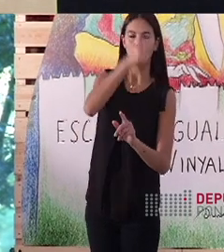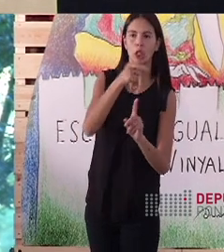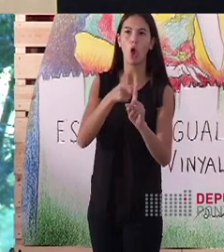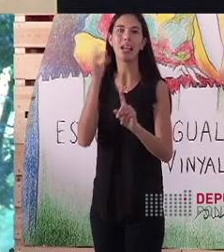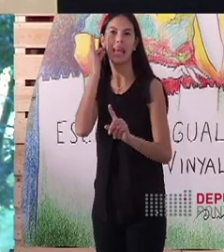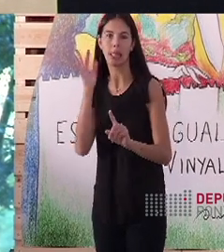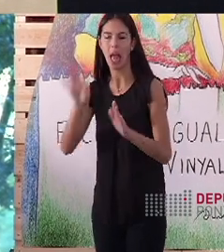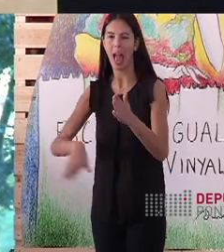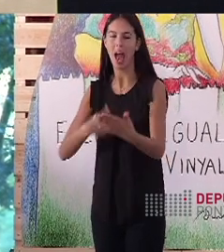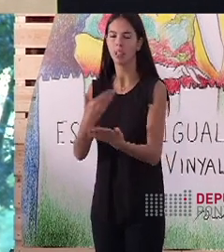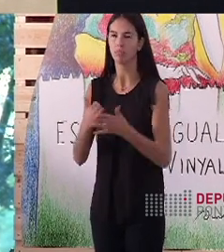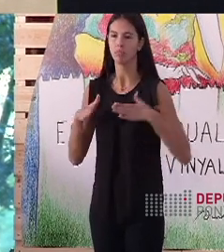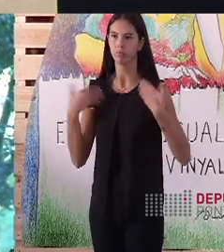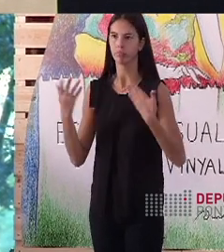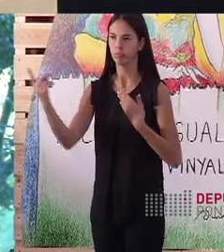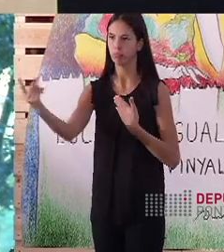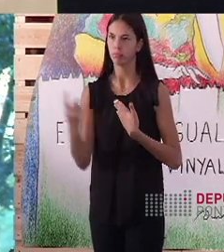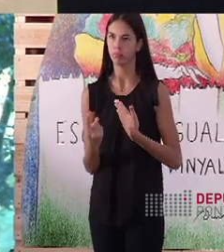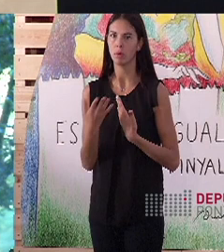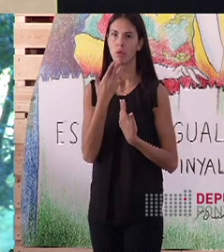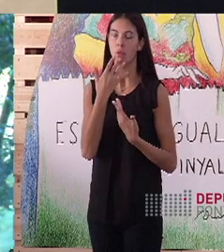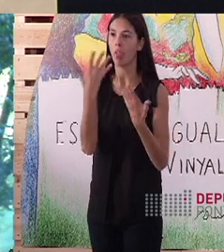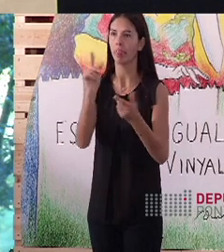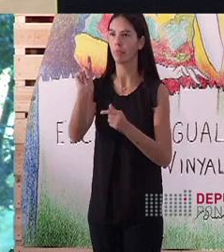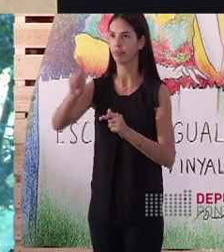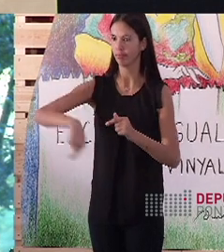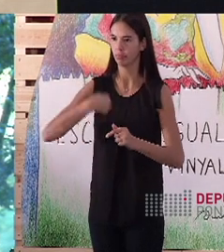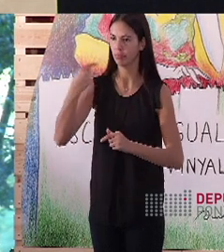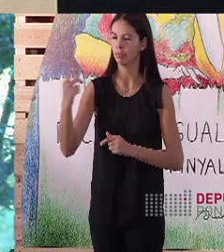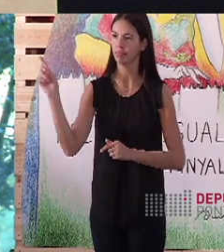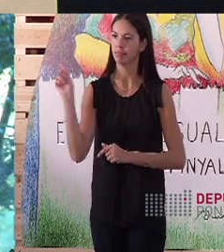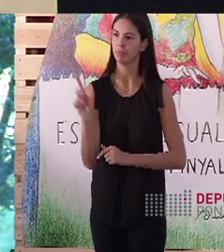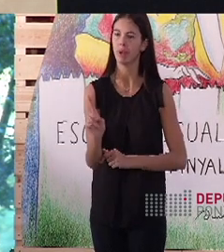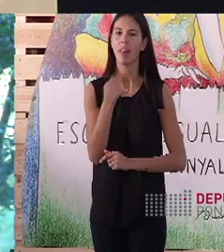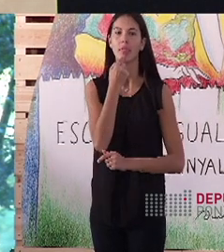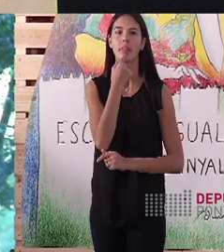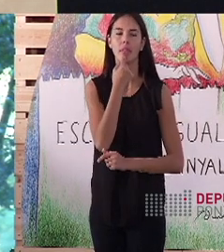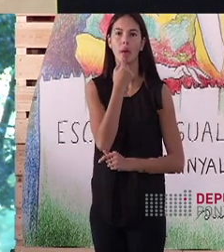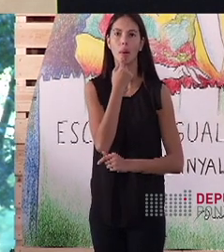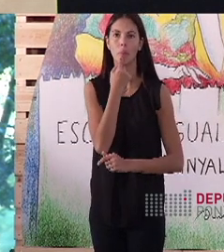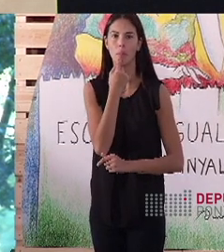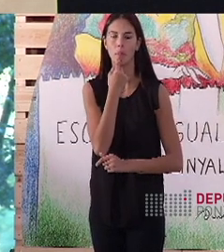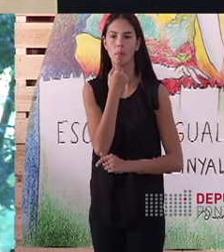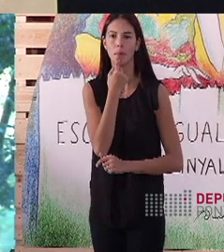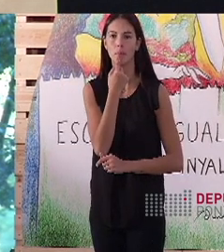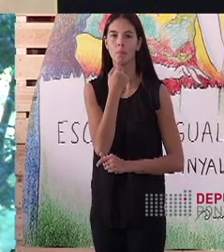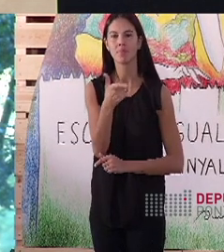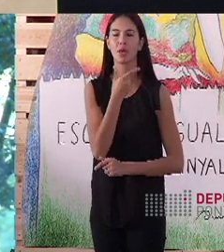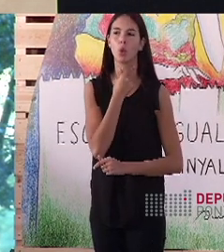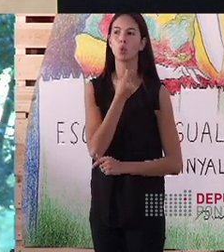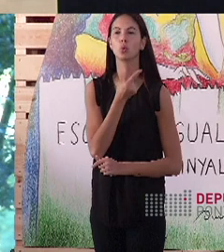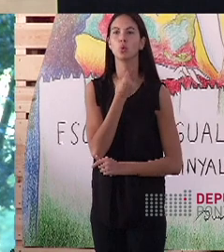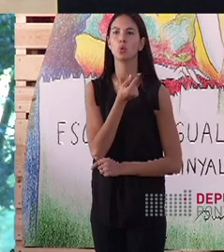clienta. Hasta que de pronto salen, 10 minutos después, y le dicen que les